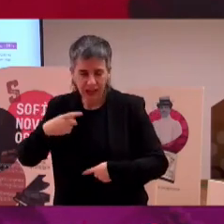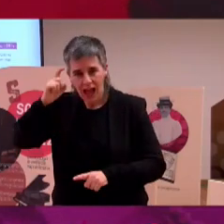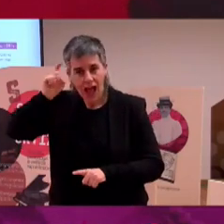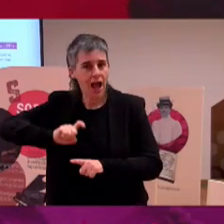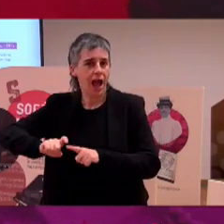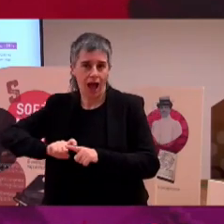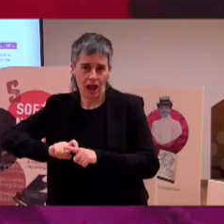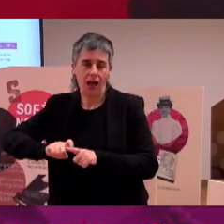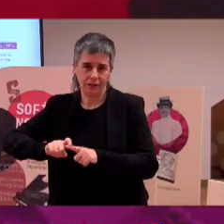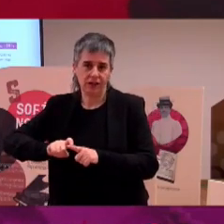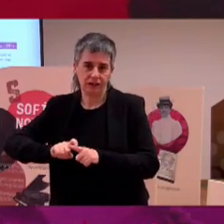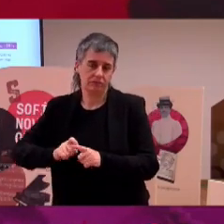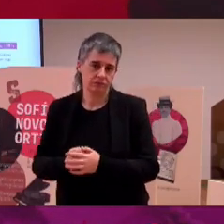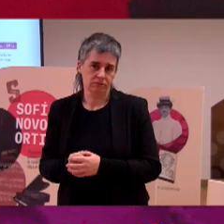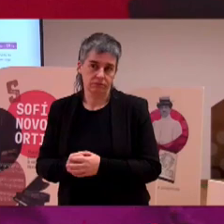dos que ela tamén fala,